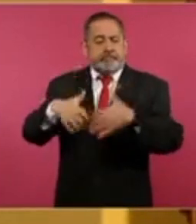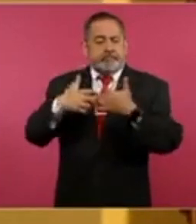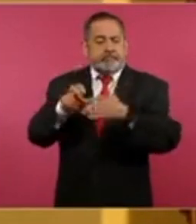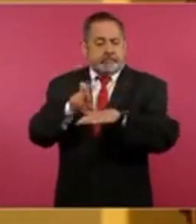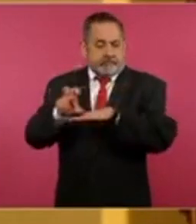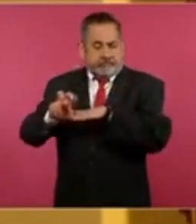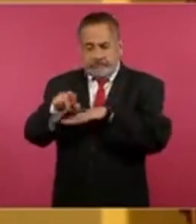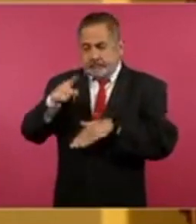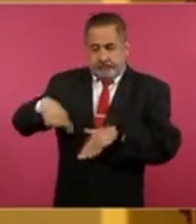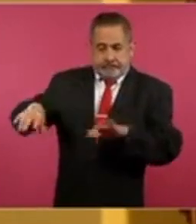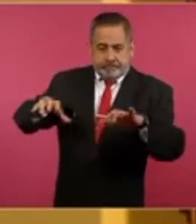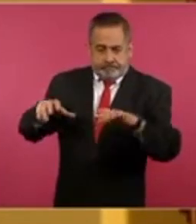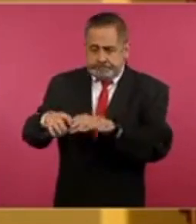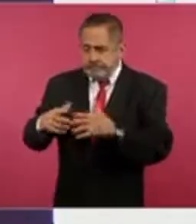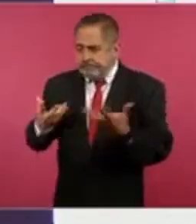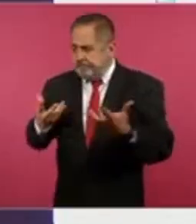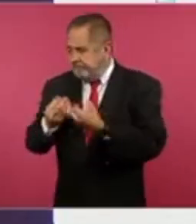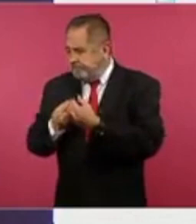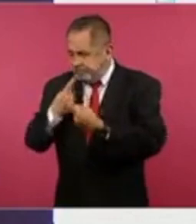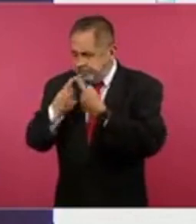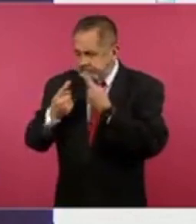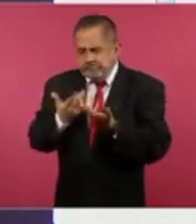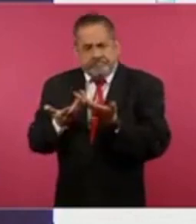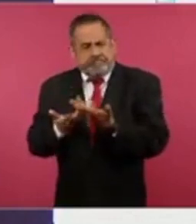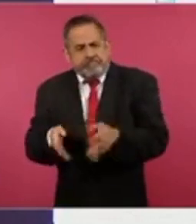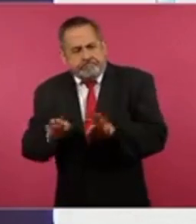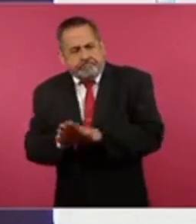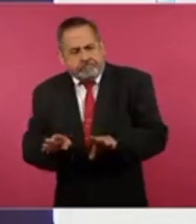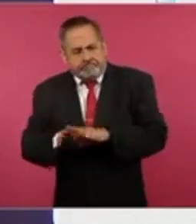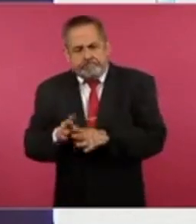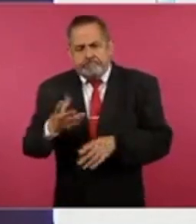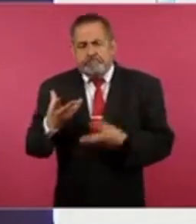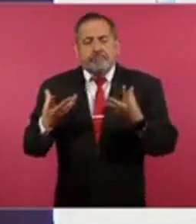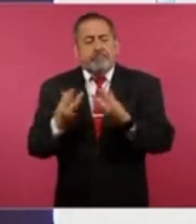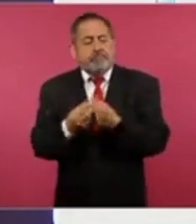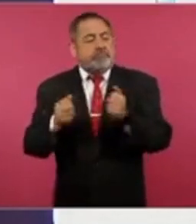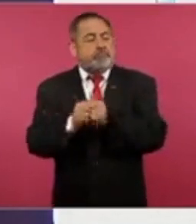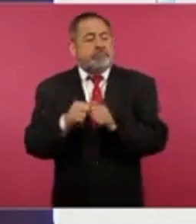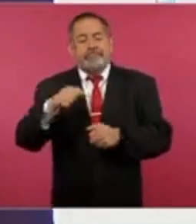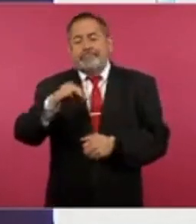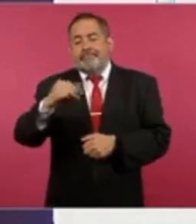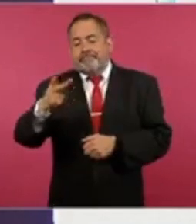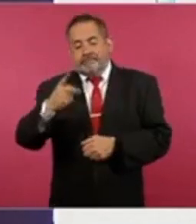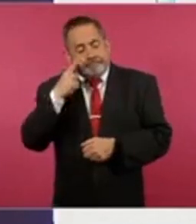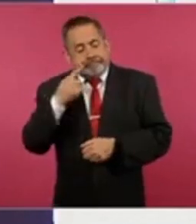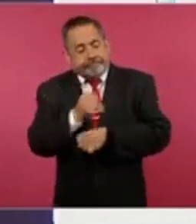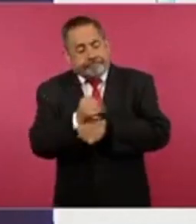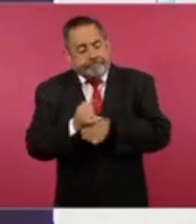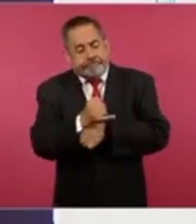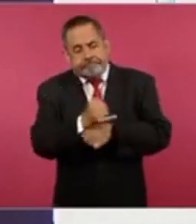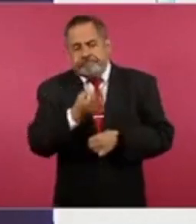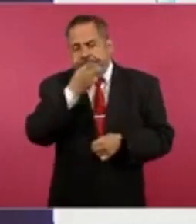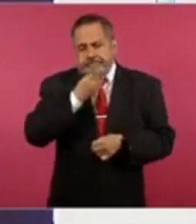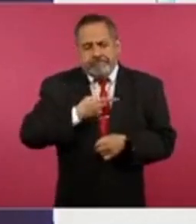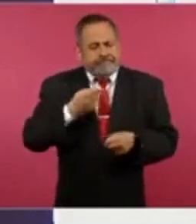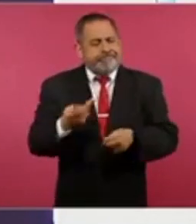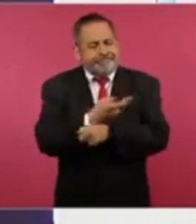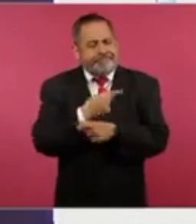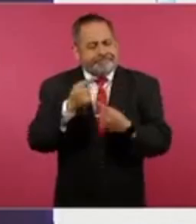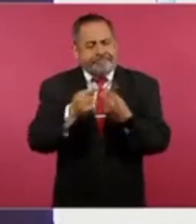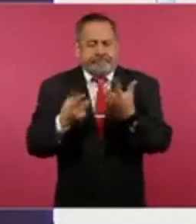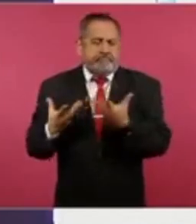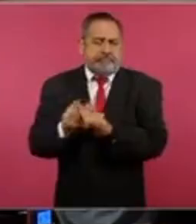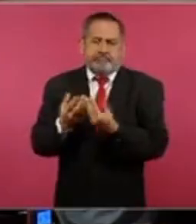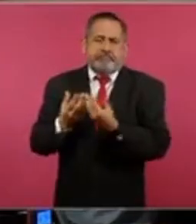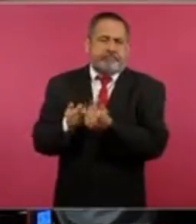dando seguimiento a la investigación y colaborando con el Ministerio Público Federal en todo este